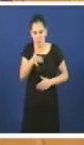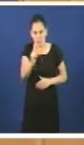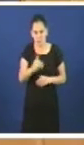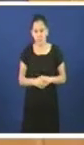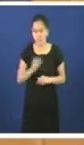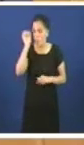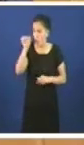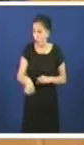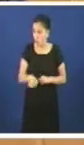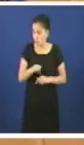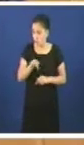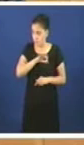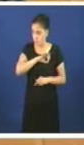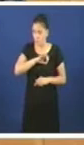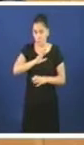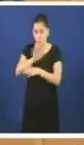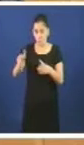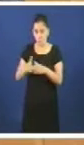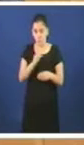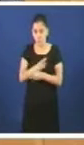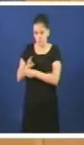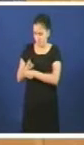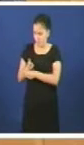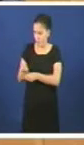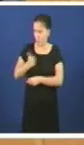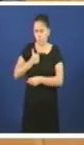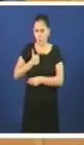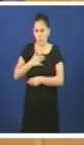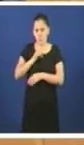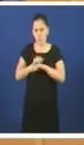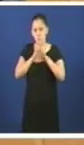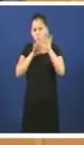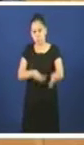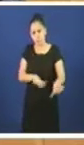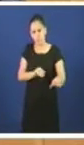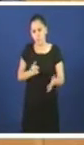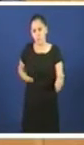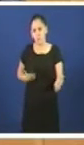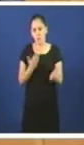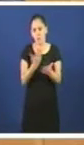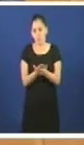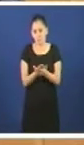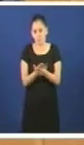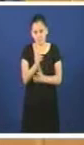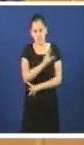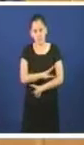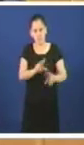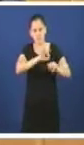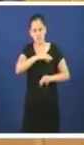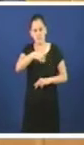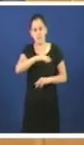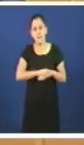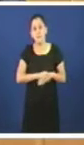señores del pp tiene una oportunidad de oportunidades de votar favorablemente una moción debe negando por favor remató que